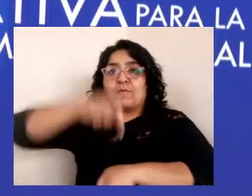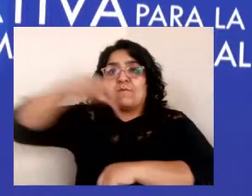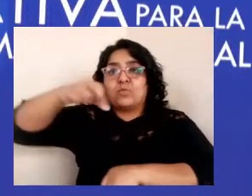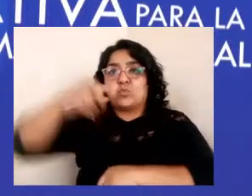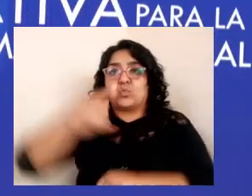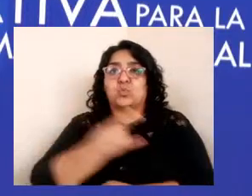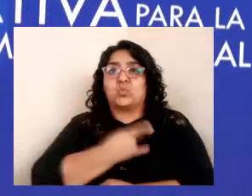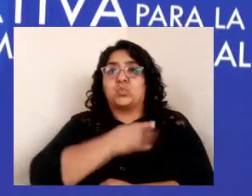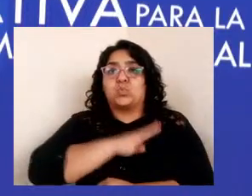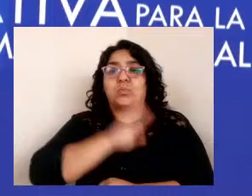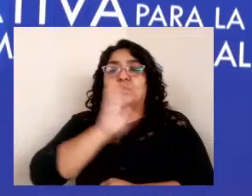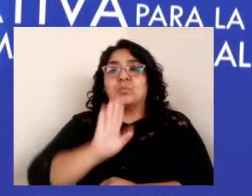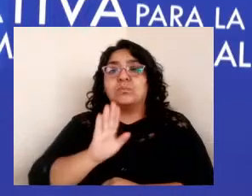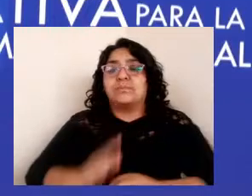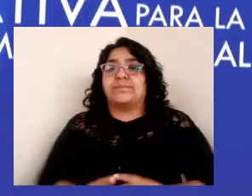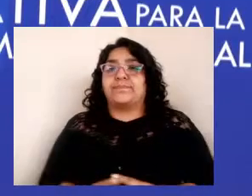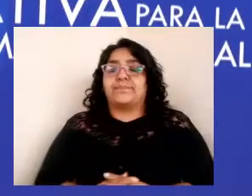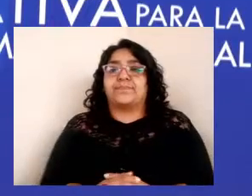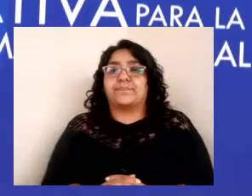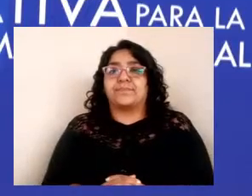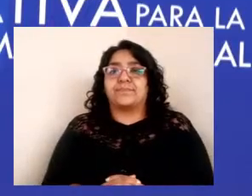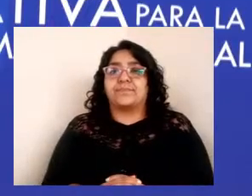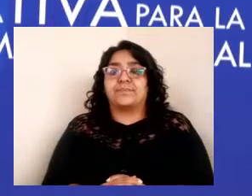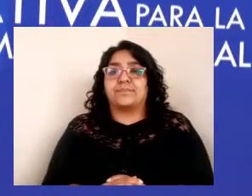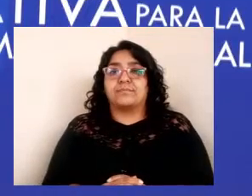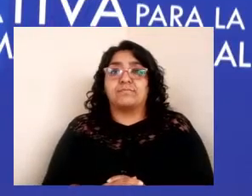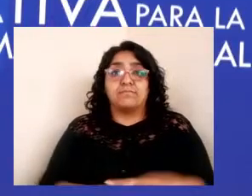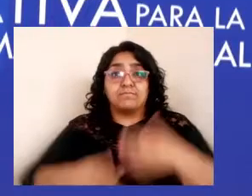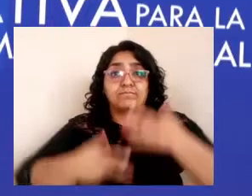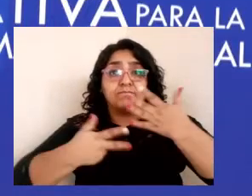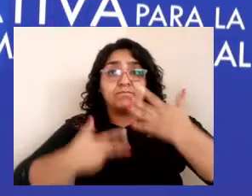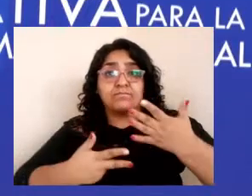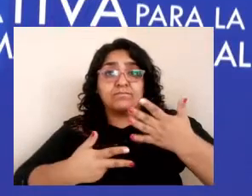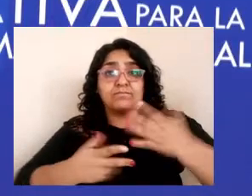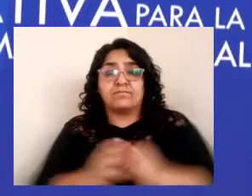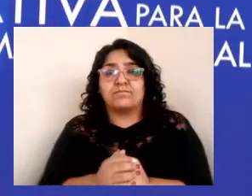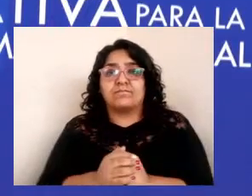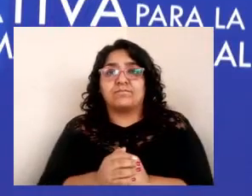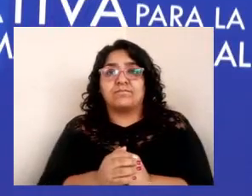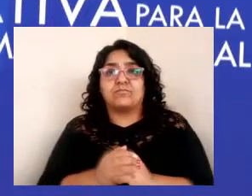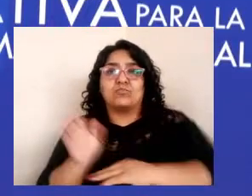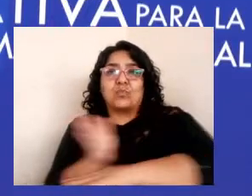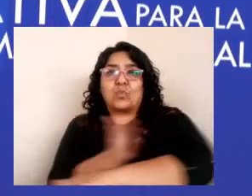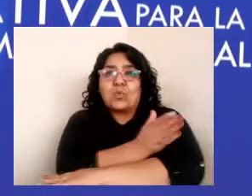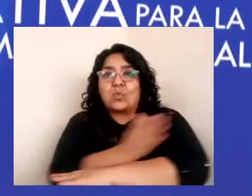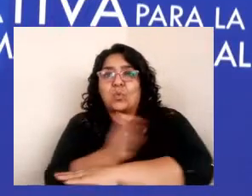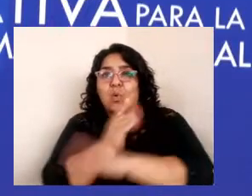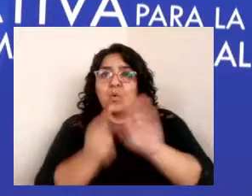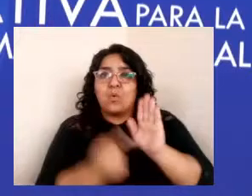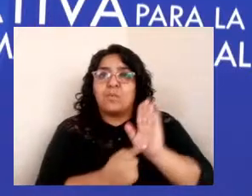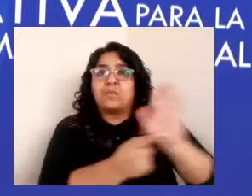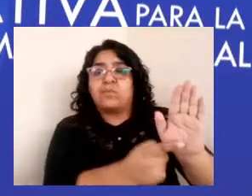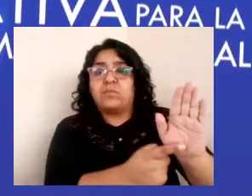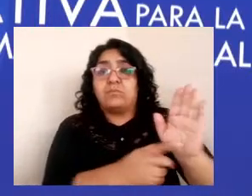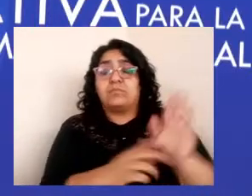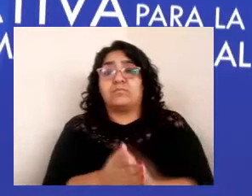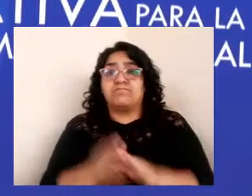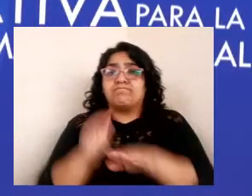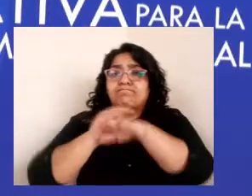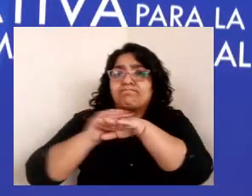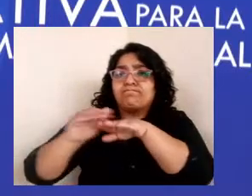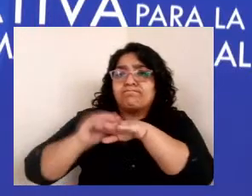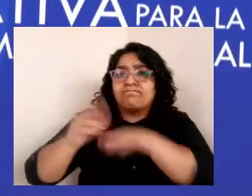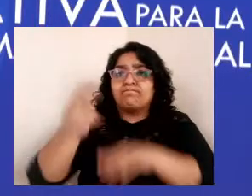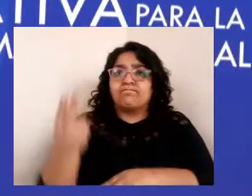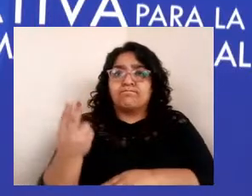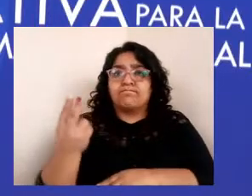Mariana. Octavo, intervención musical. Invitados, la maestra Vanessa González